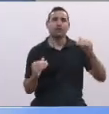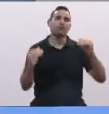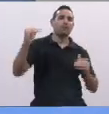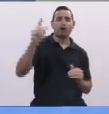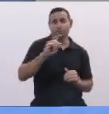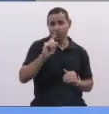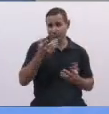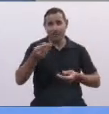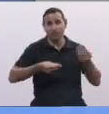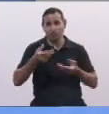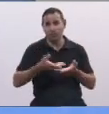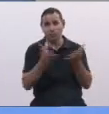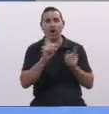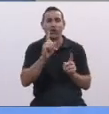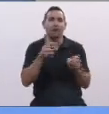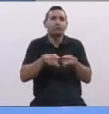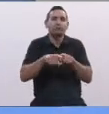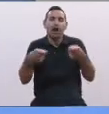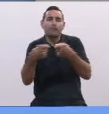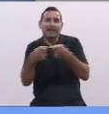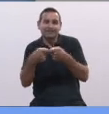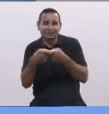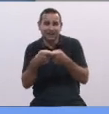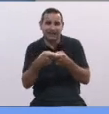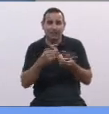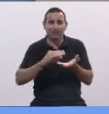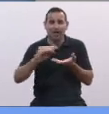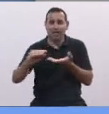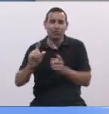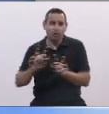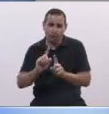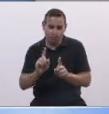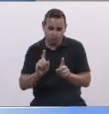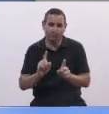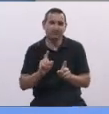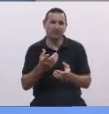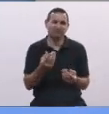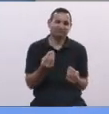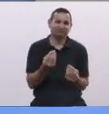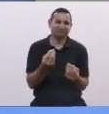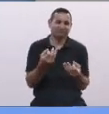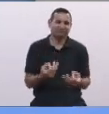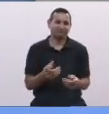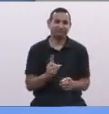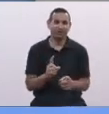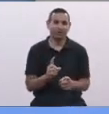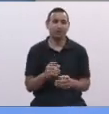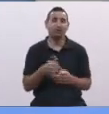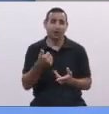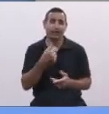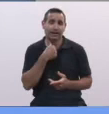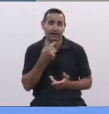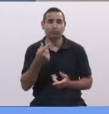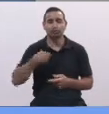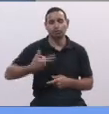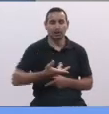pública no es una empresa que distribuya dividendos y entonces no tiene mucho sentido porque se busca la